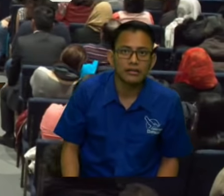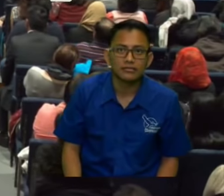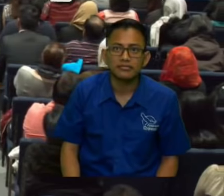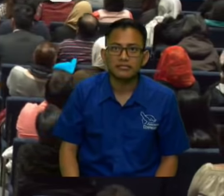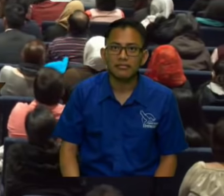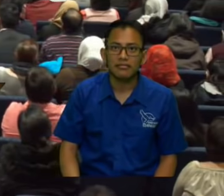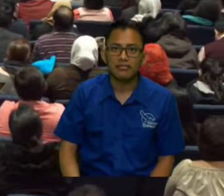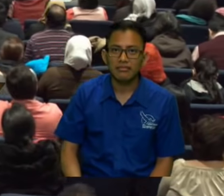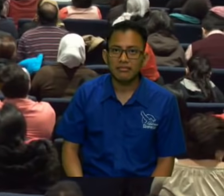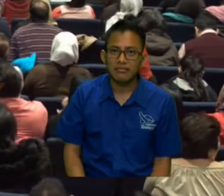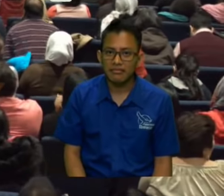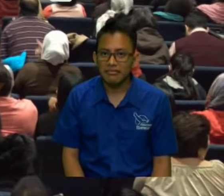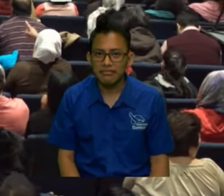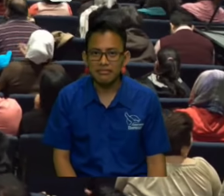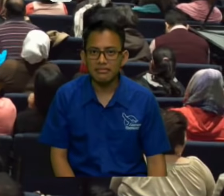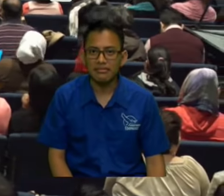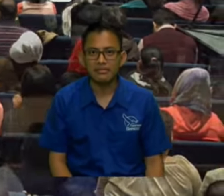No.